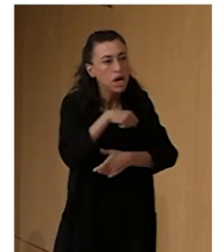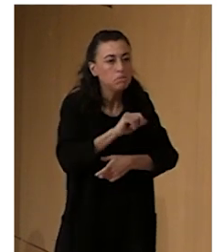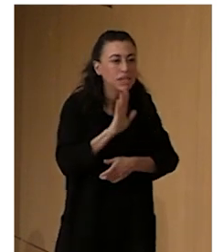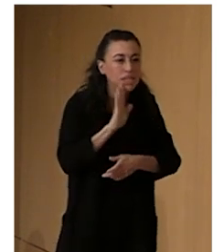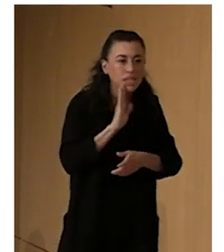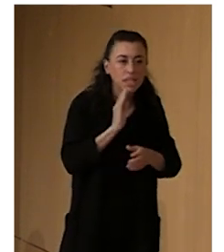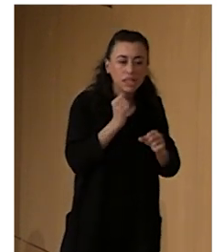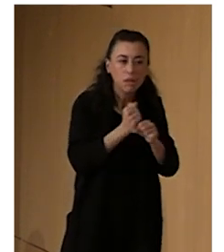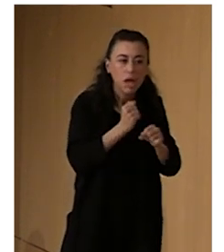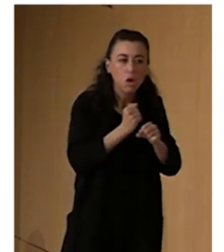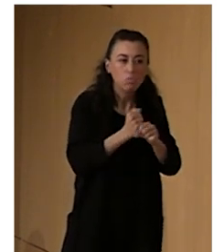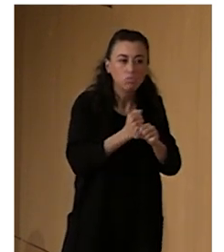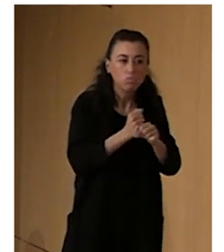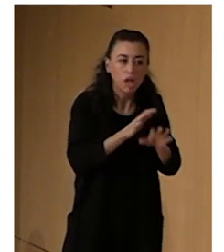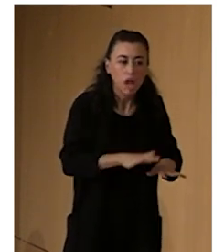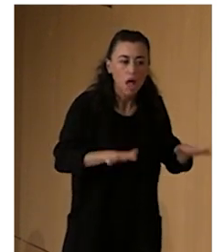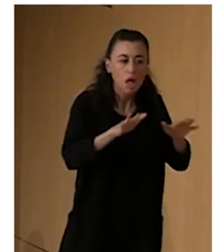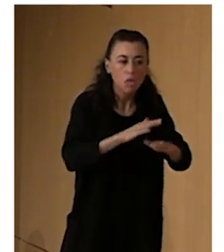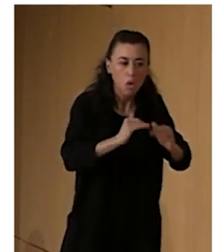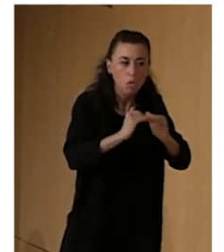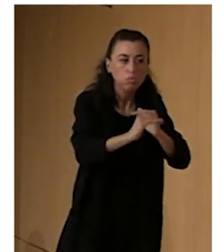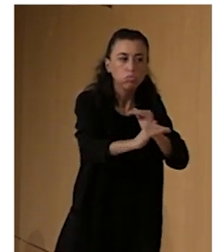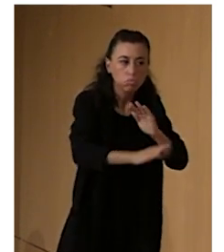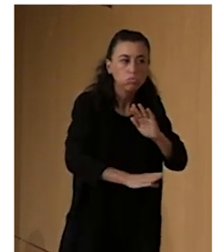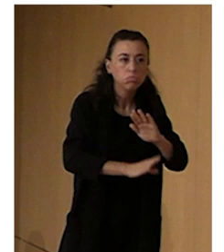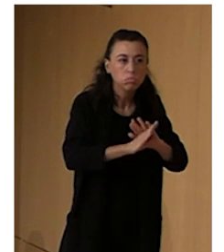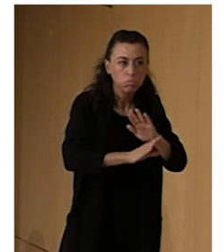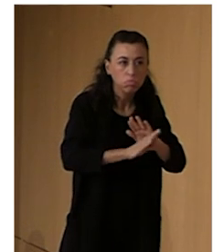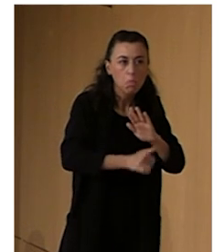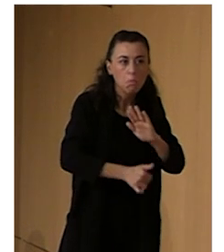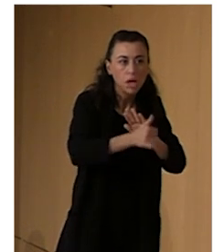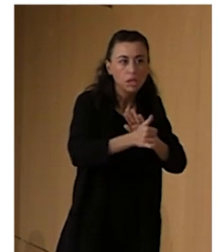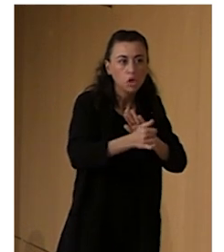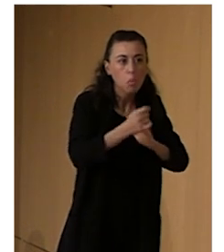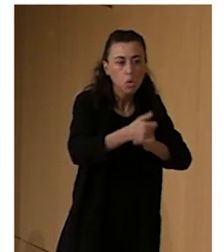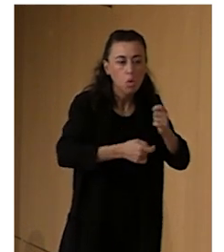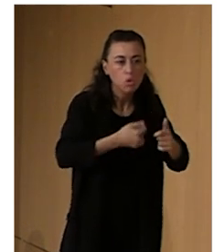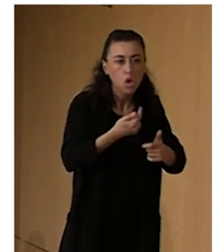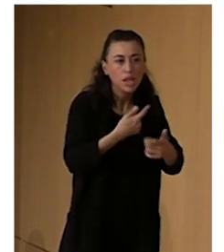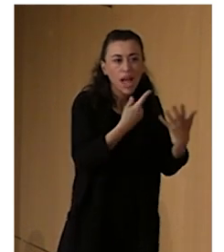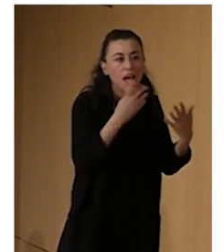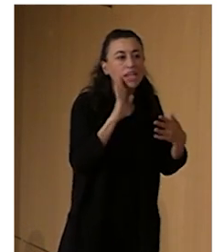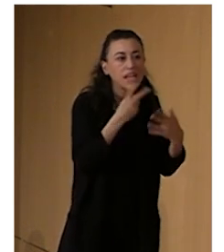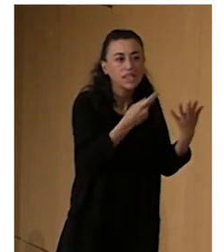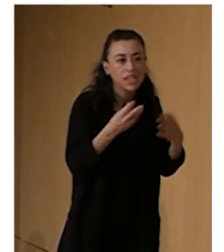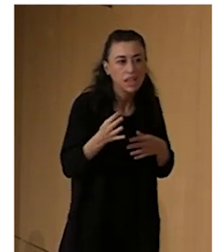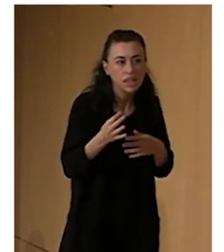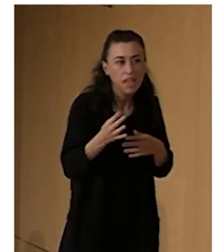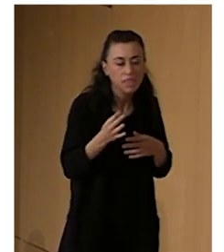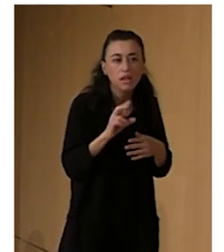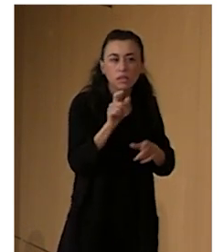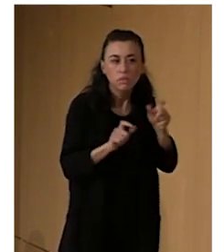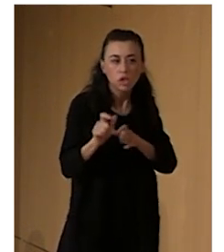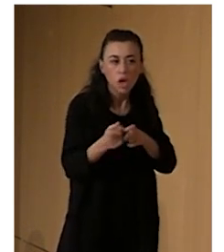eh constante no y más lento pero sí que poco a poco hemos ido sumando pues hasta 700 personas no hemos contabilizado que ya han formado